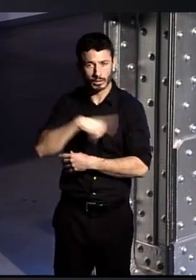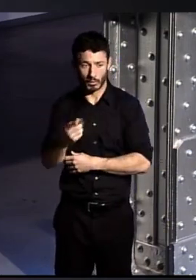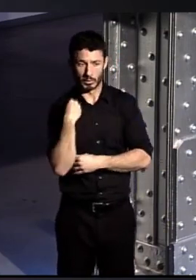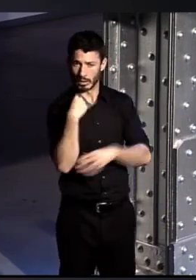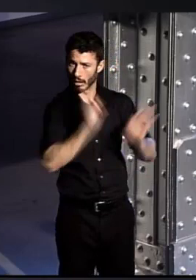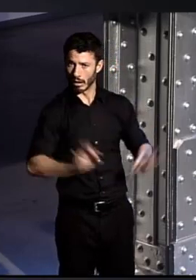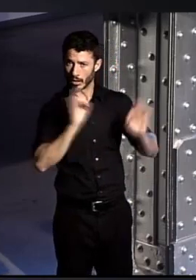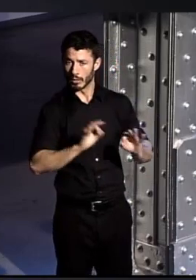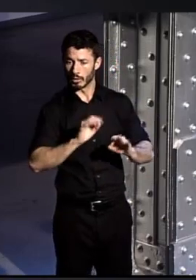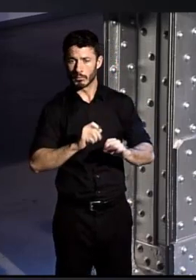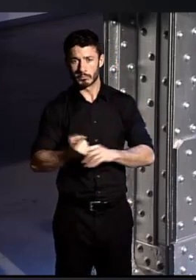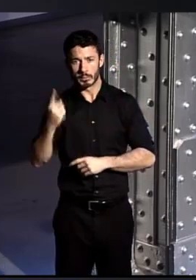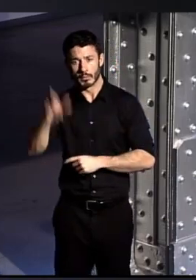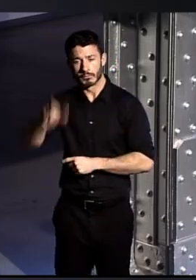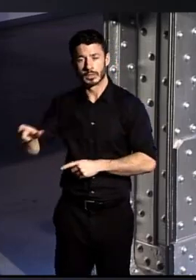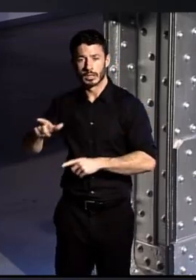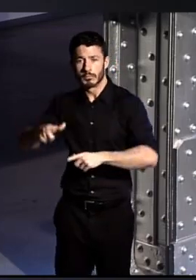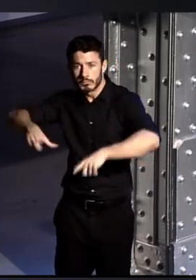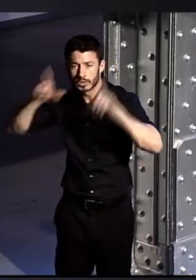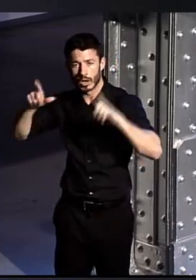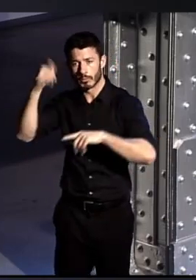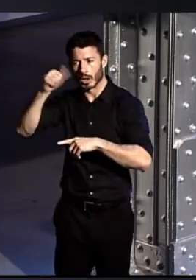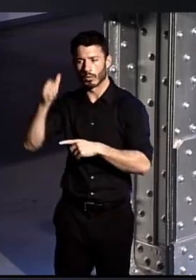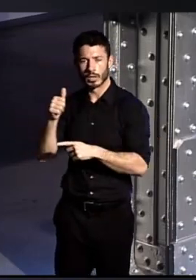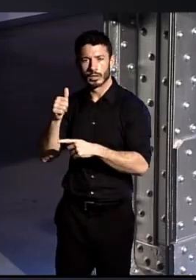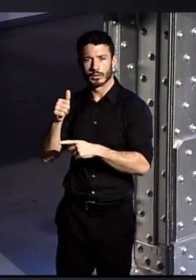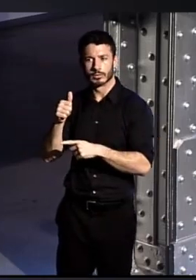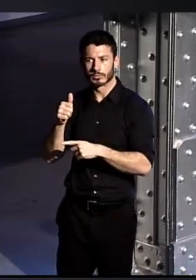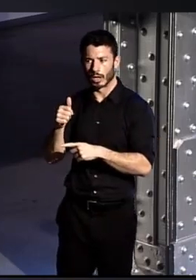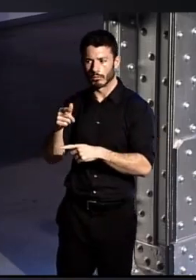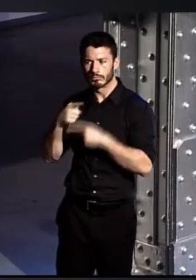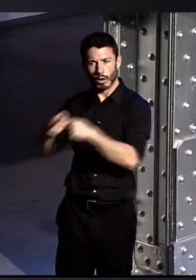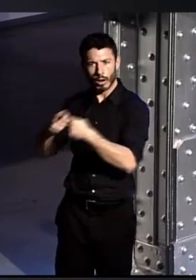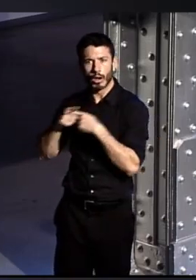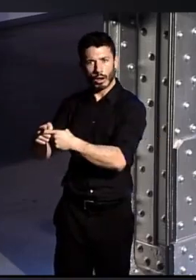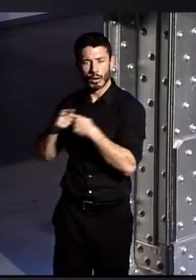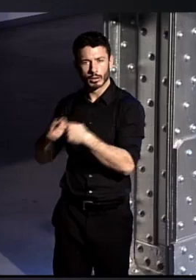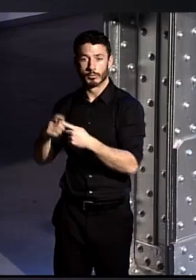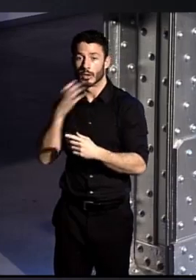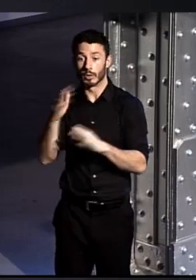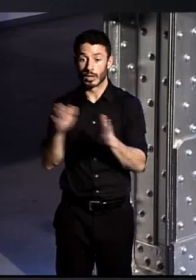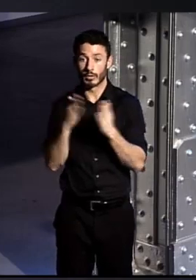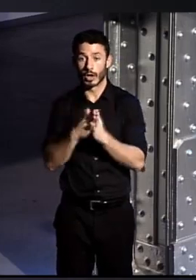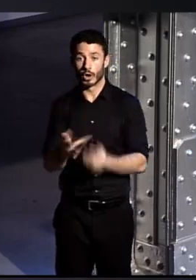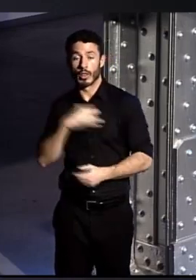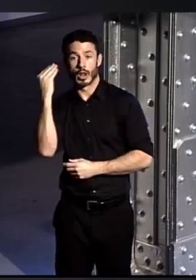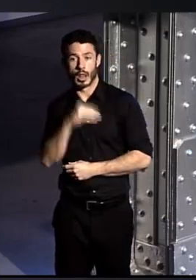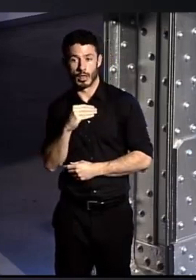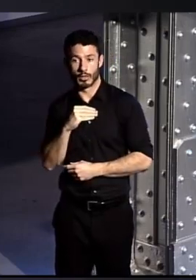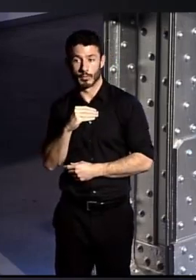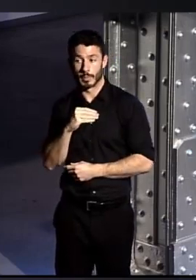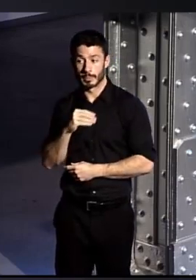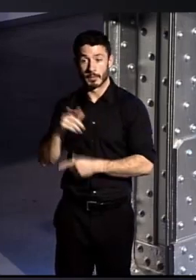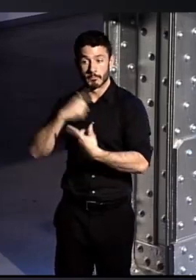con los que tengo muchas cosas en común. Por ejemplo, Álvaro Carrión, el protagonista del Corazón helado, que prácticamente Álvaro y yo tenemos el